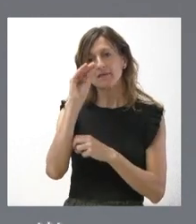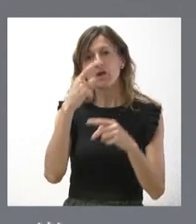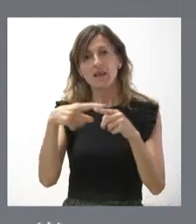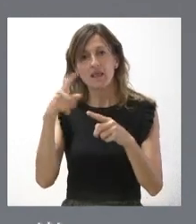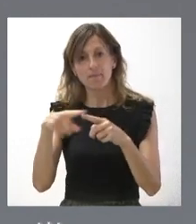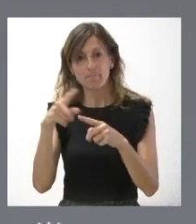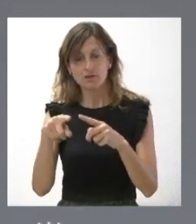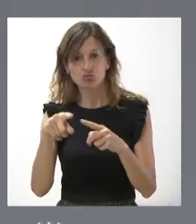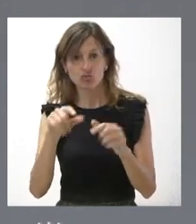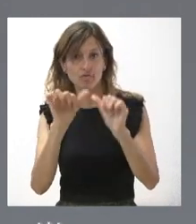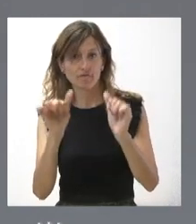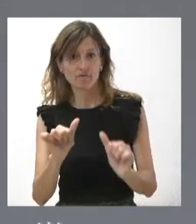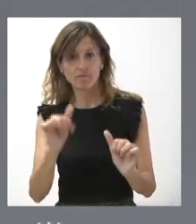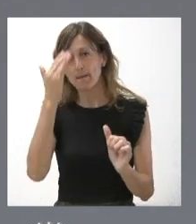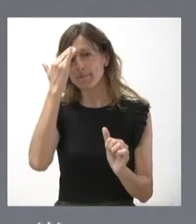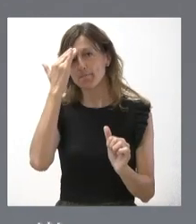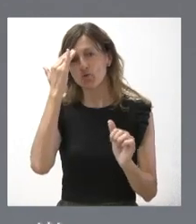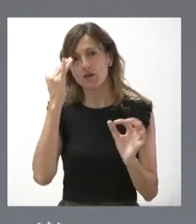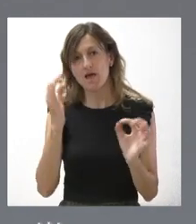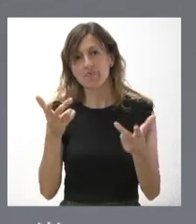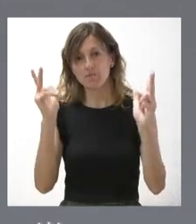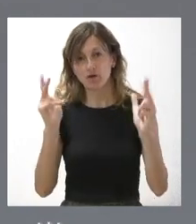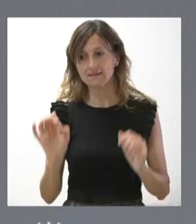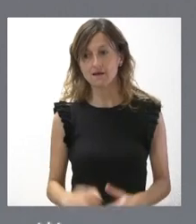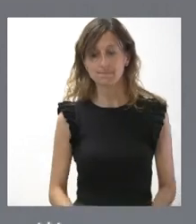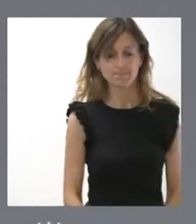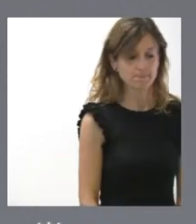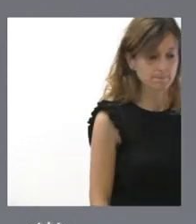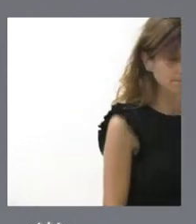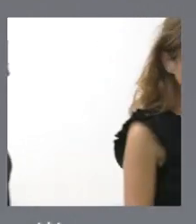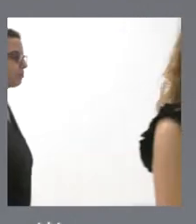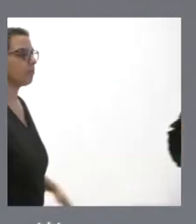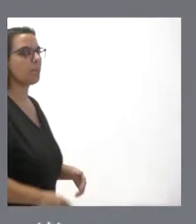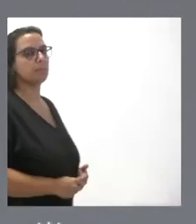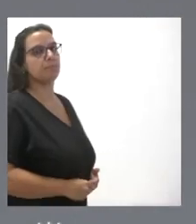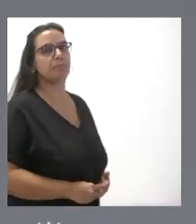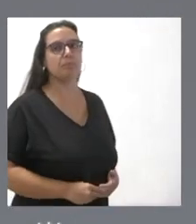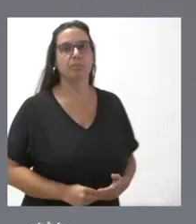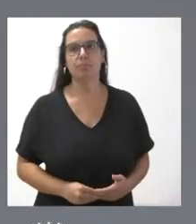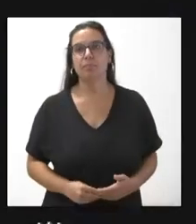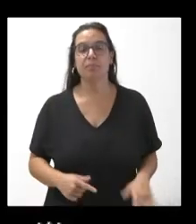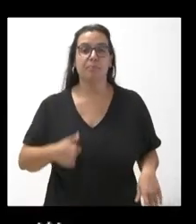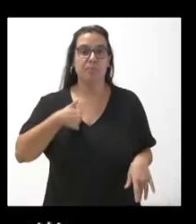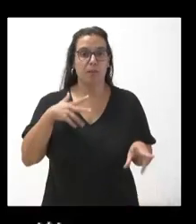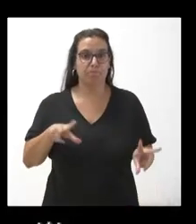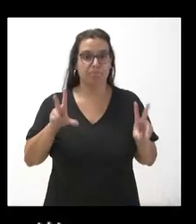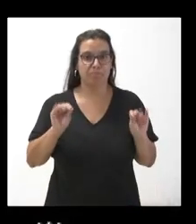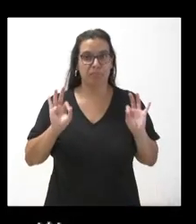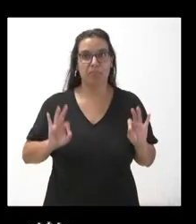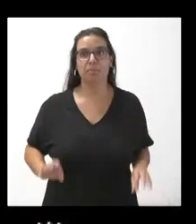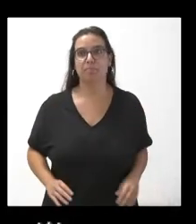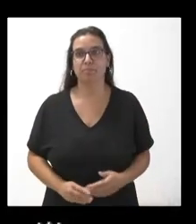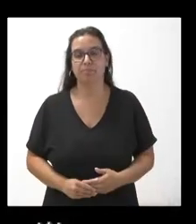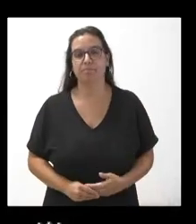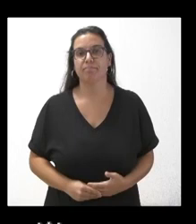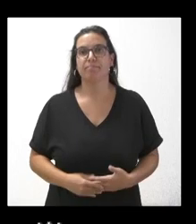de dicho elemento conforme a la memoria democrática. Y esto es, por mi parte, todo. Pues muchas